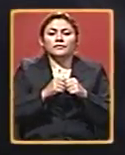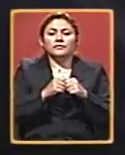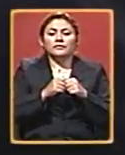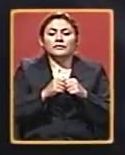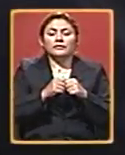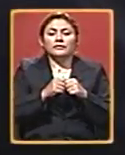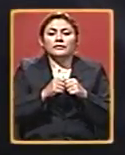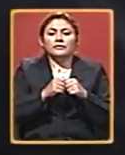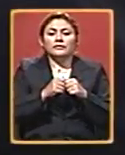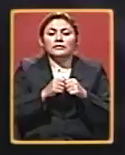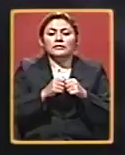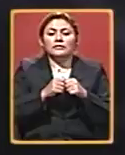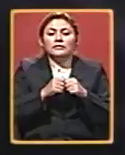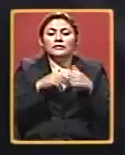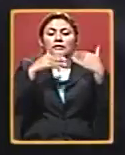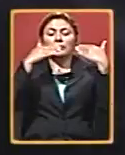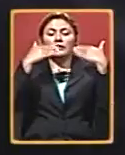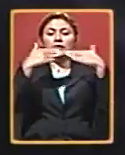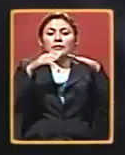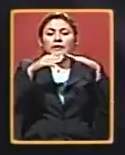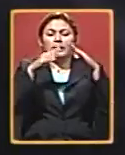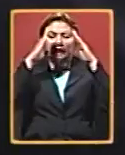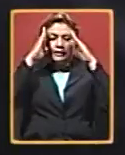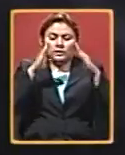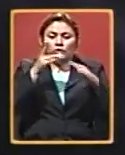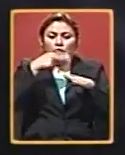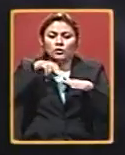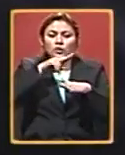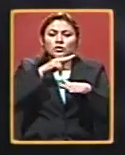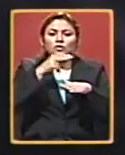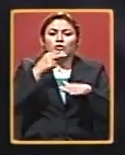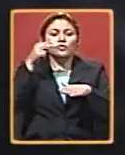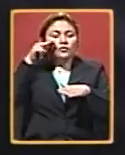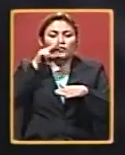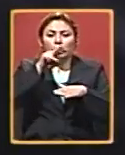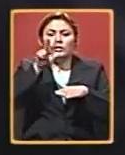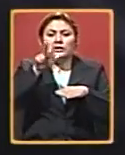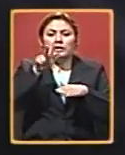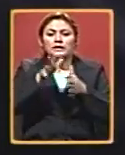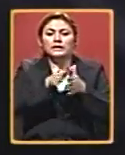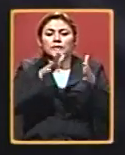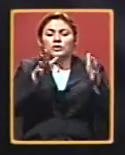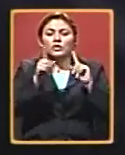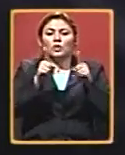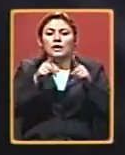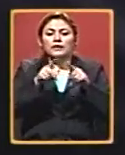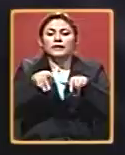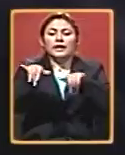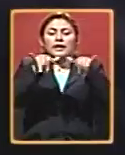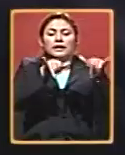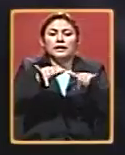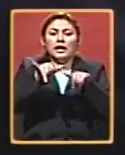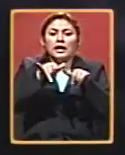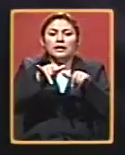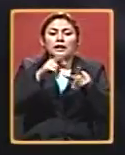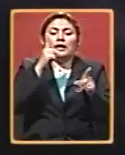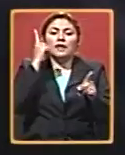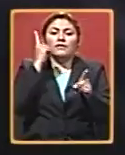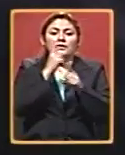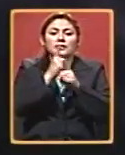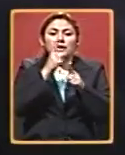Y en ese nivel de atención entonces lo miramos con 3 dimensiones que son la equidad, la eficiencia y